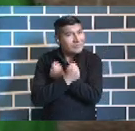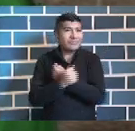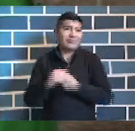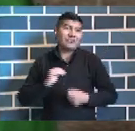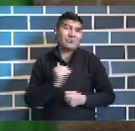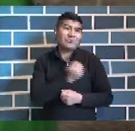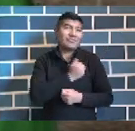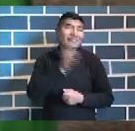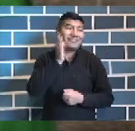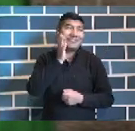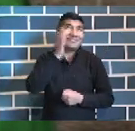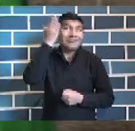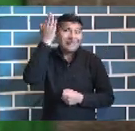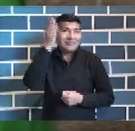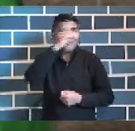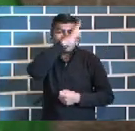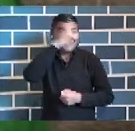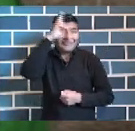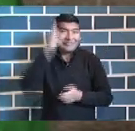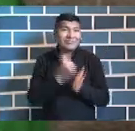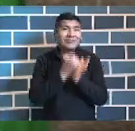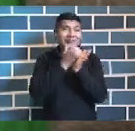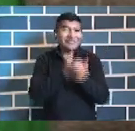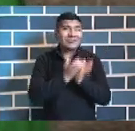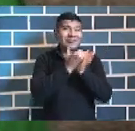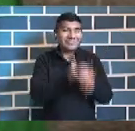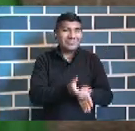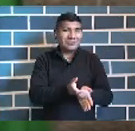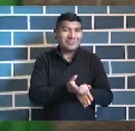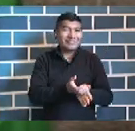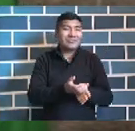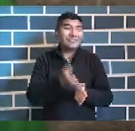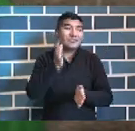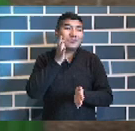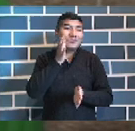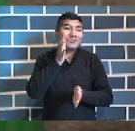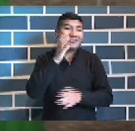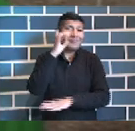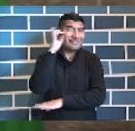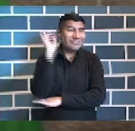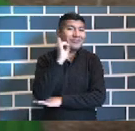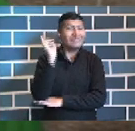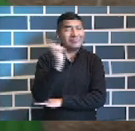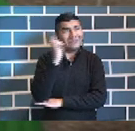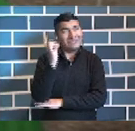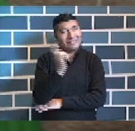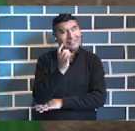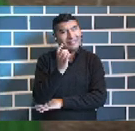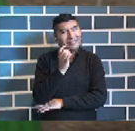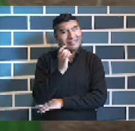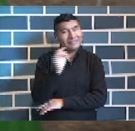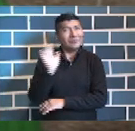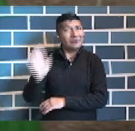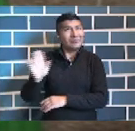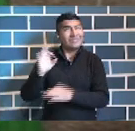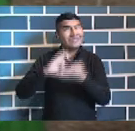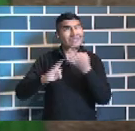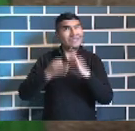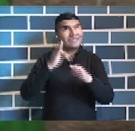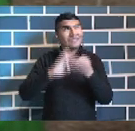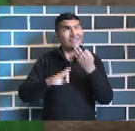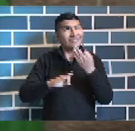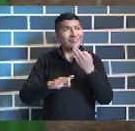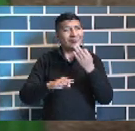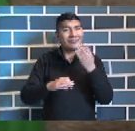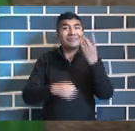nuestra madre, la Virgen de Copacabana, patrona de Bolivia, cuya celebración me parece que es el